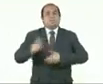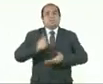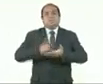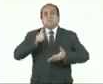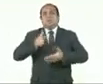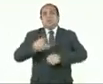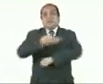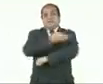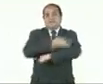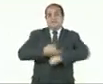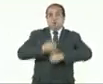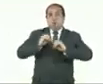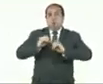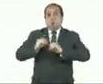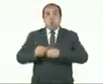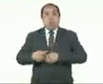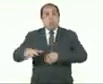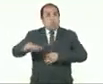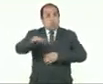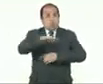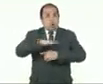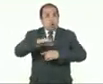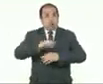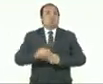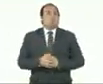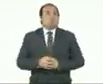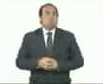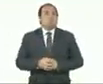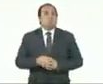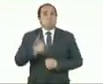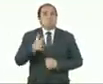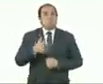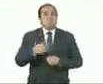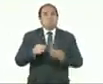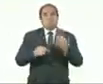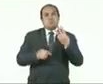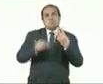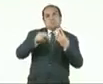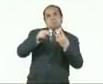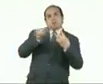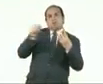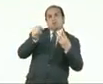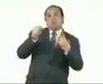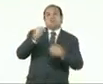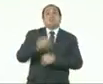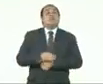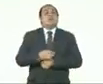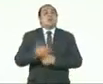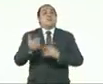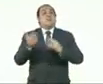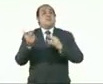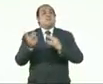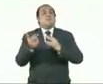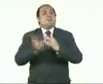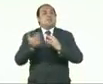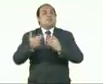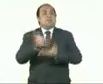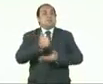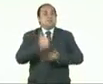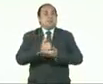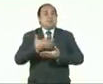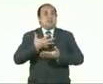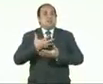barrio. Más o menos un tercio de los homicidios en la ciudad se debe a riñas en